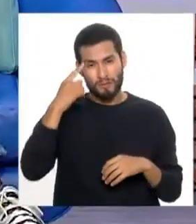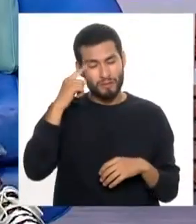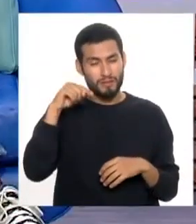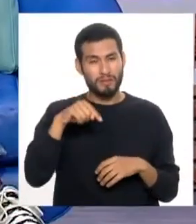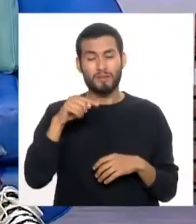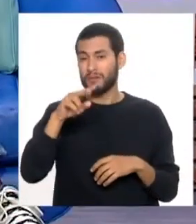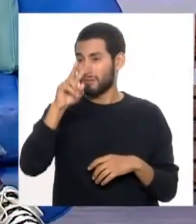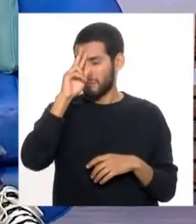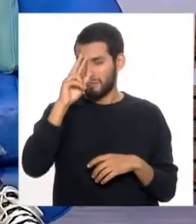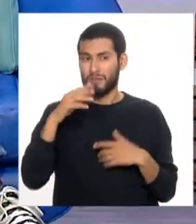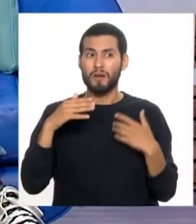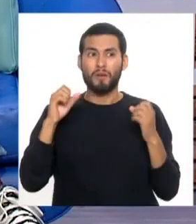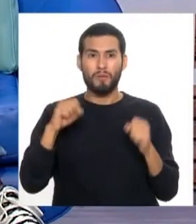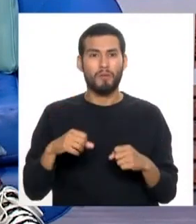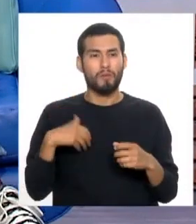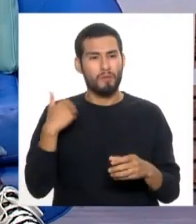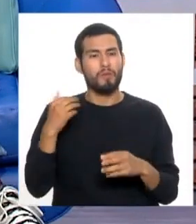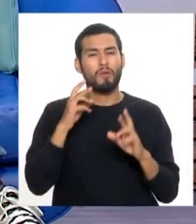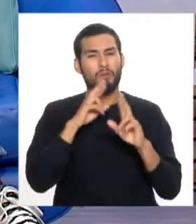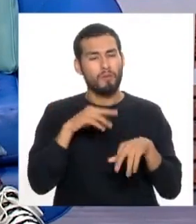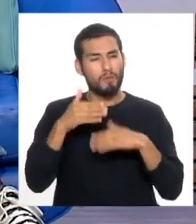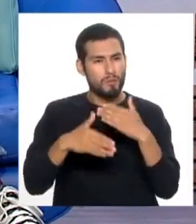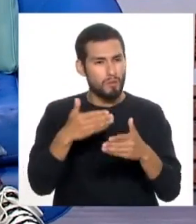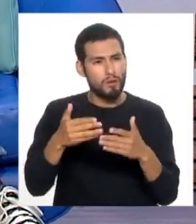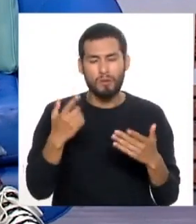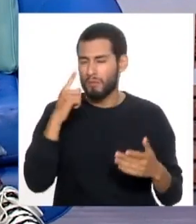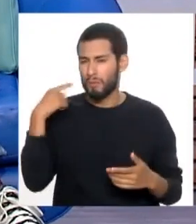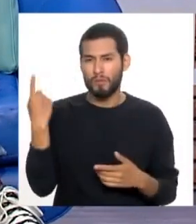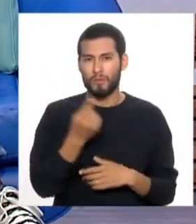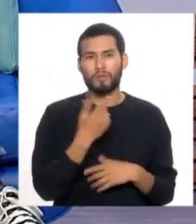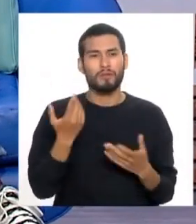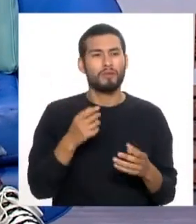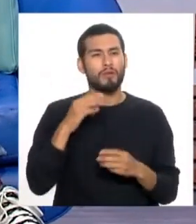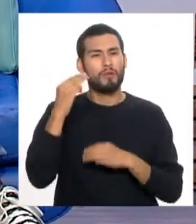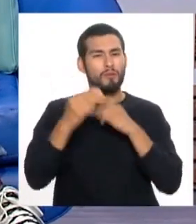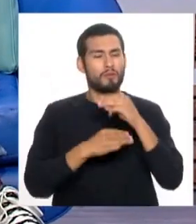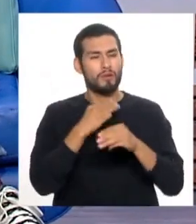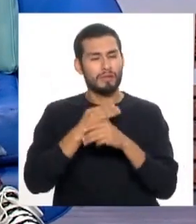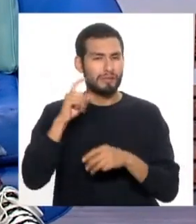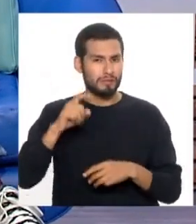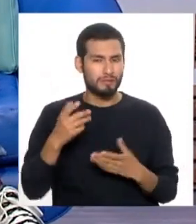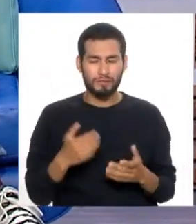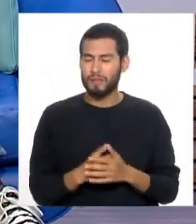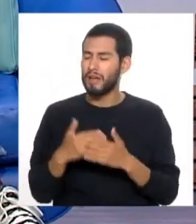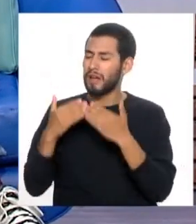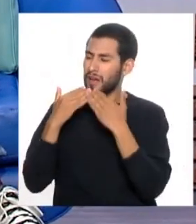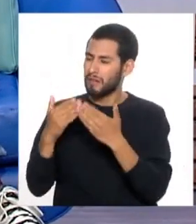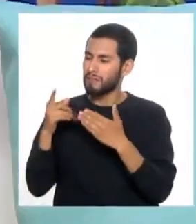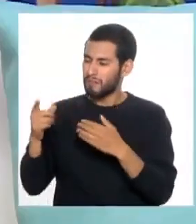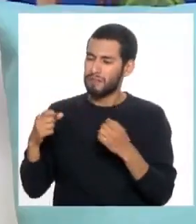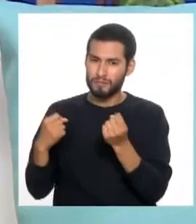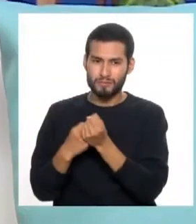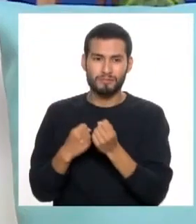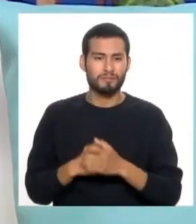carrera del Perú. Tenemos pues soluciones para todos nosotros, para el mundo que nos necesita. Hernán, gracias por ese